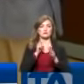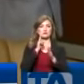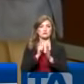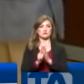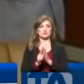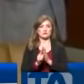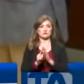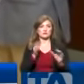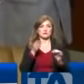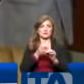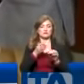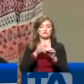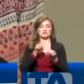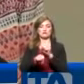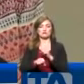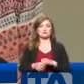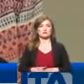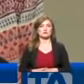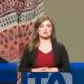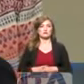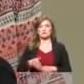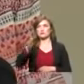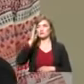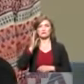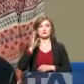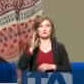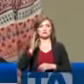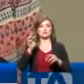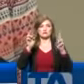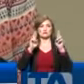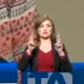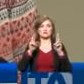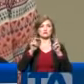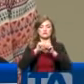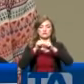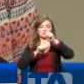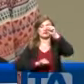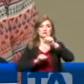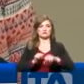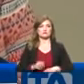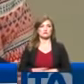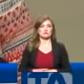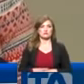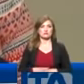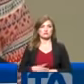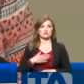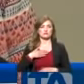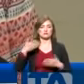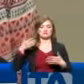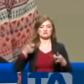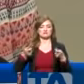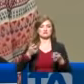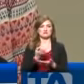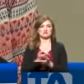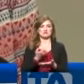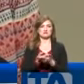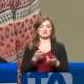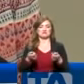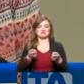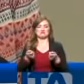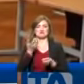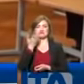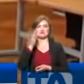solo buscan hacerle daño. Ojalá Dios quiera se descubra algún momento. Nada más que yo no tengo ni el poder político ni el poder económico